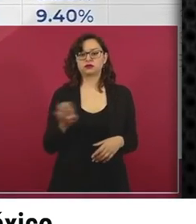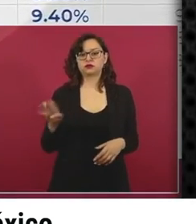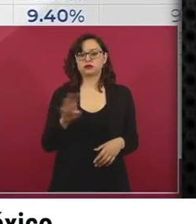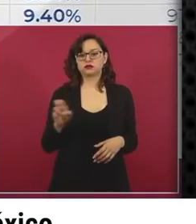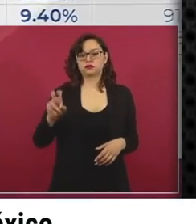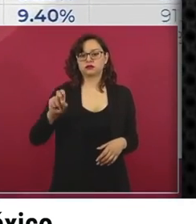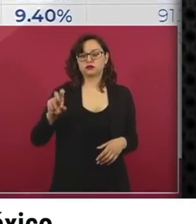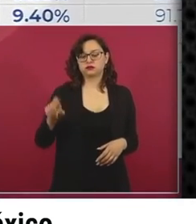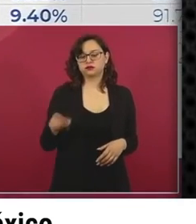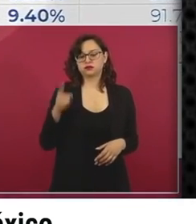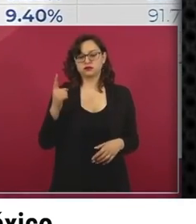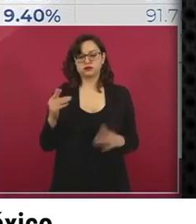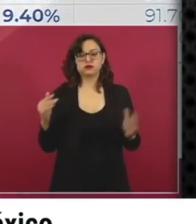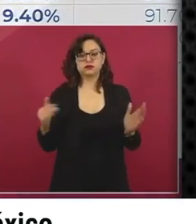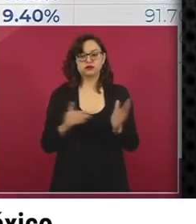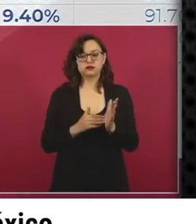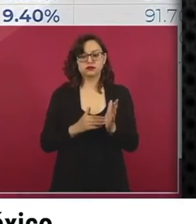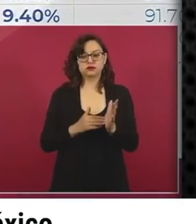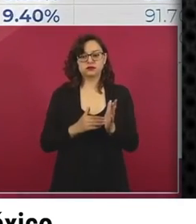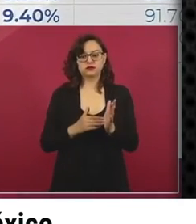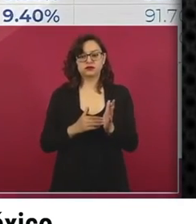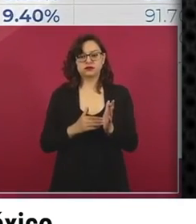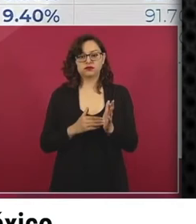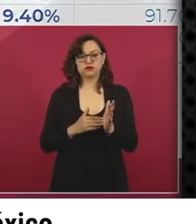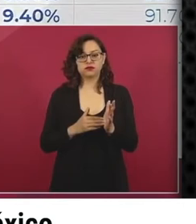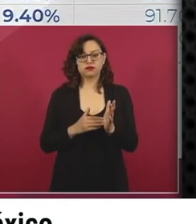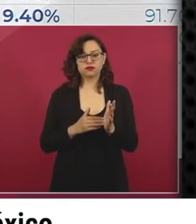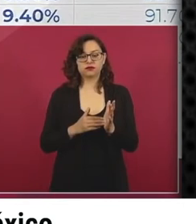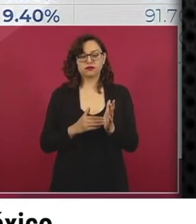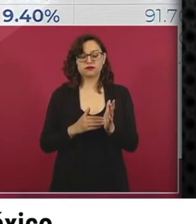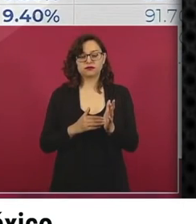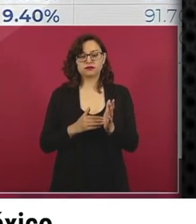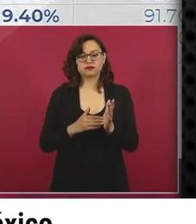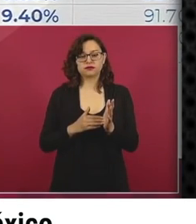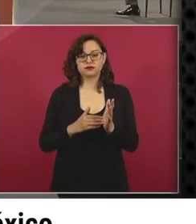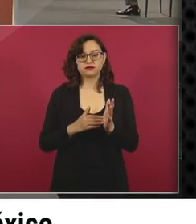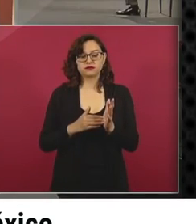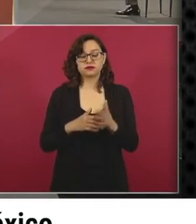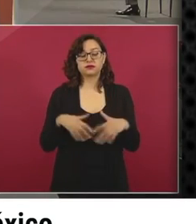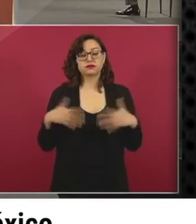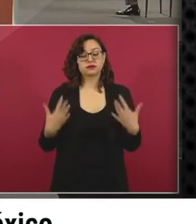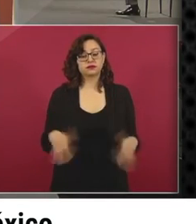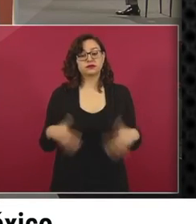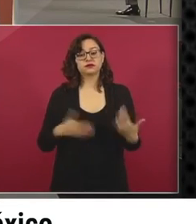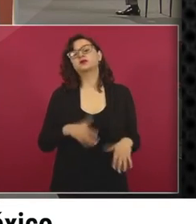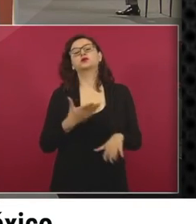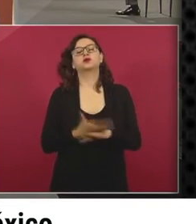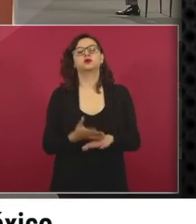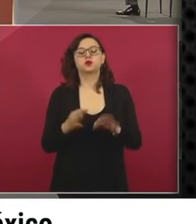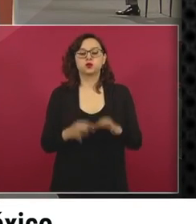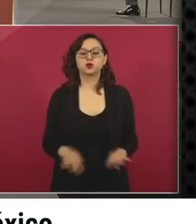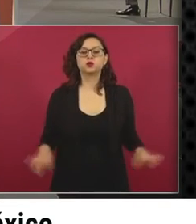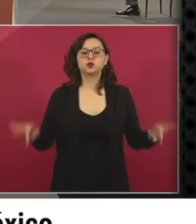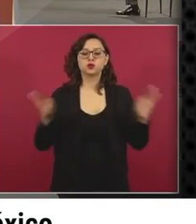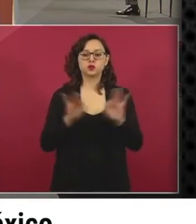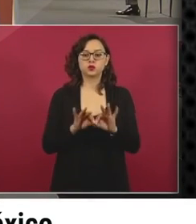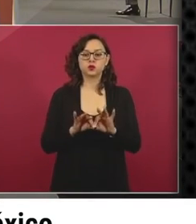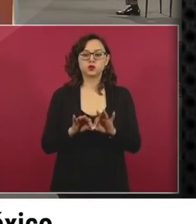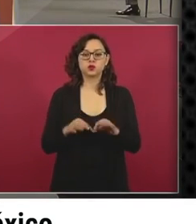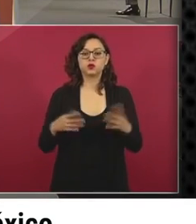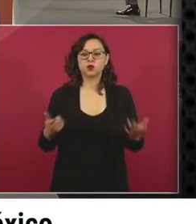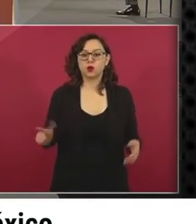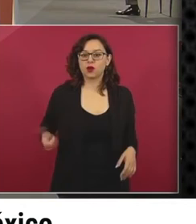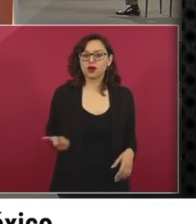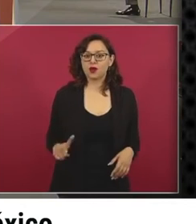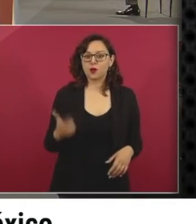431 1000 y aquí el hecho importante es que por primera vez ganó